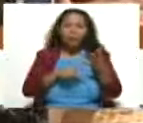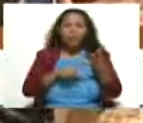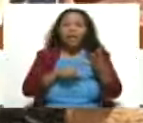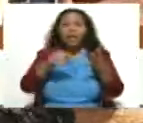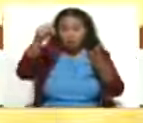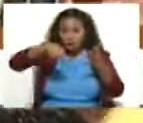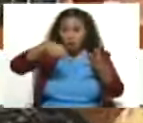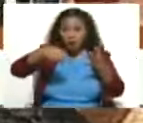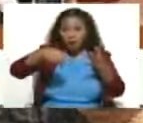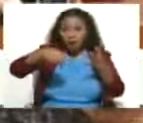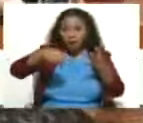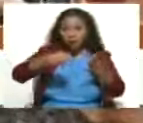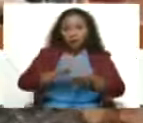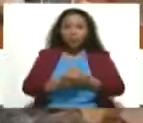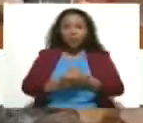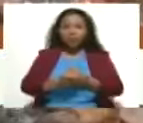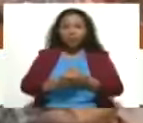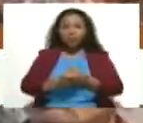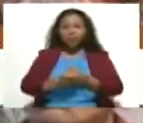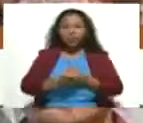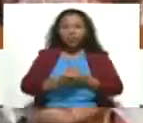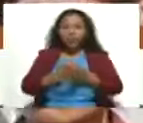hoy, Diosdado,